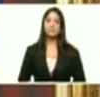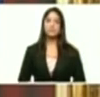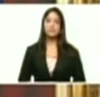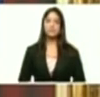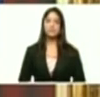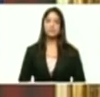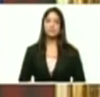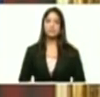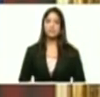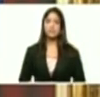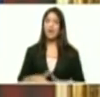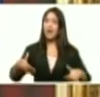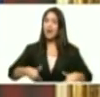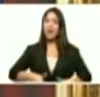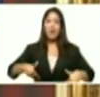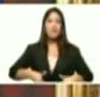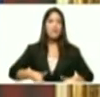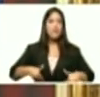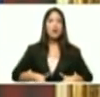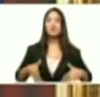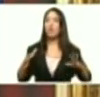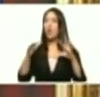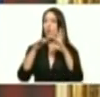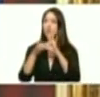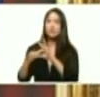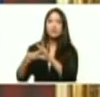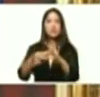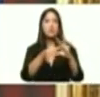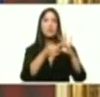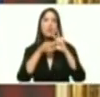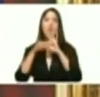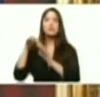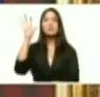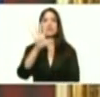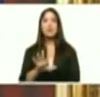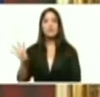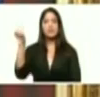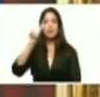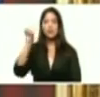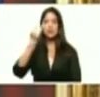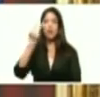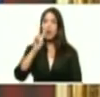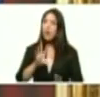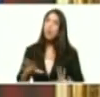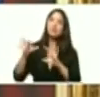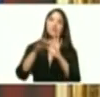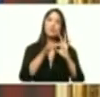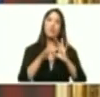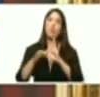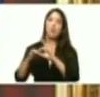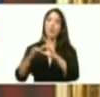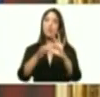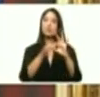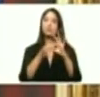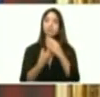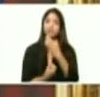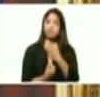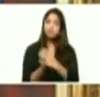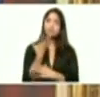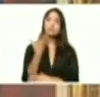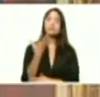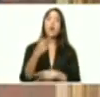El esfuerzo nacional, la Unión Nacional, la unión de toda la fuerza creadora,